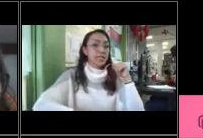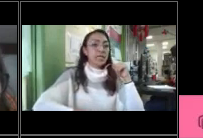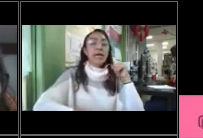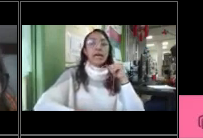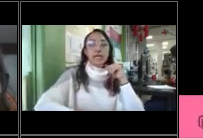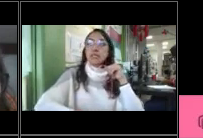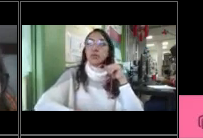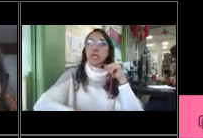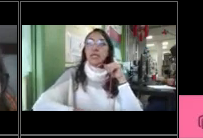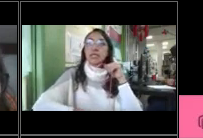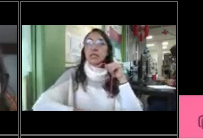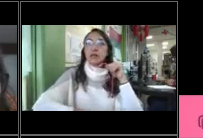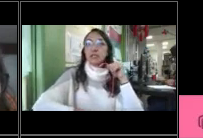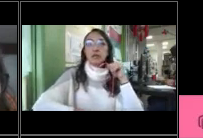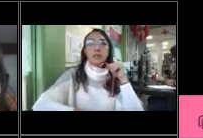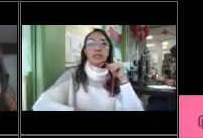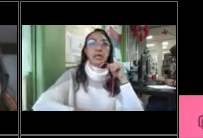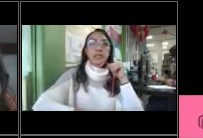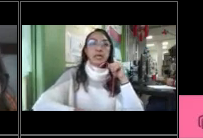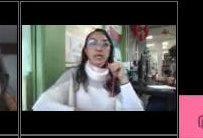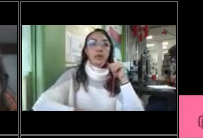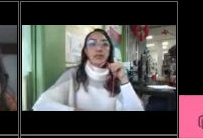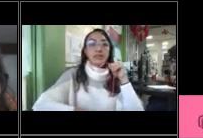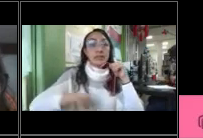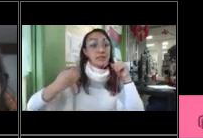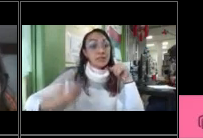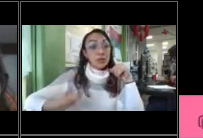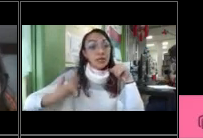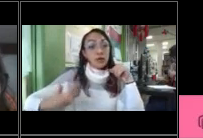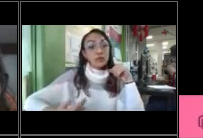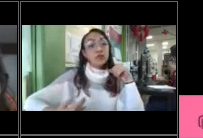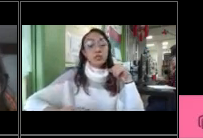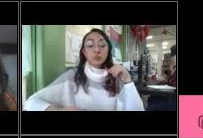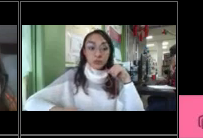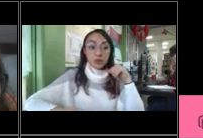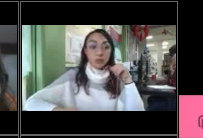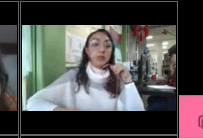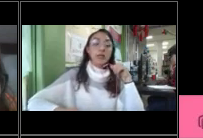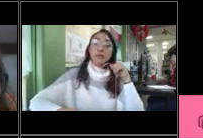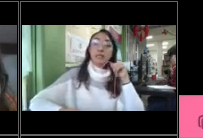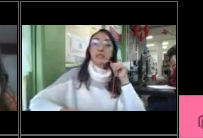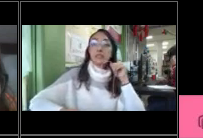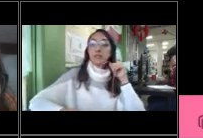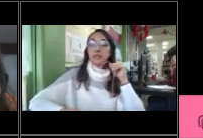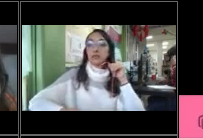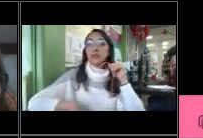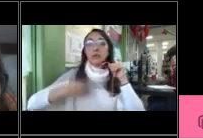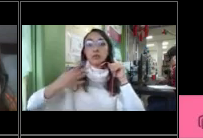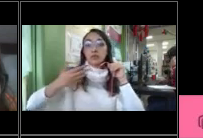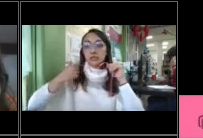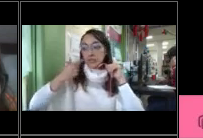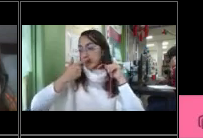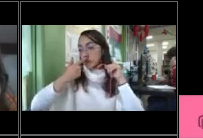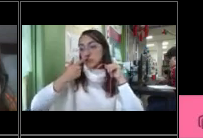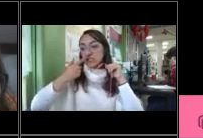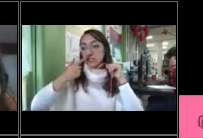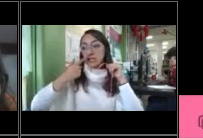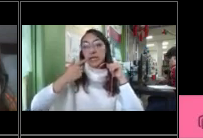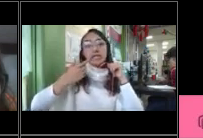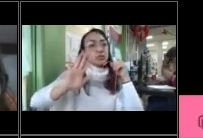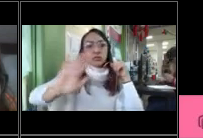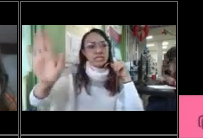qué es. Esa es una de las categorías gramaticales de la lengua de señas que se suele confundir mucho, porque a veces las personas cuando nos enseñan